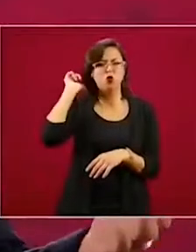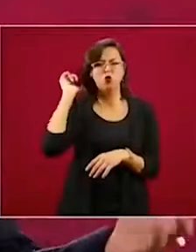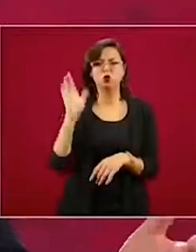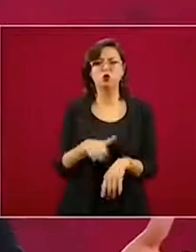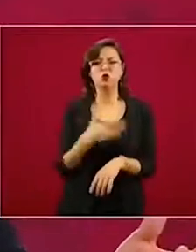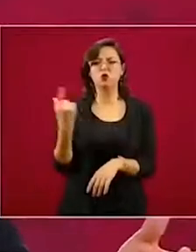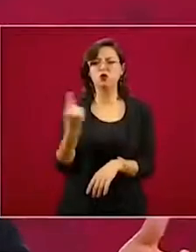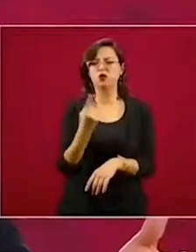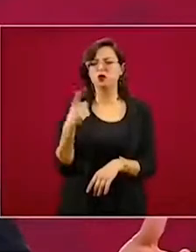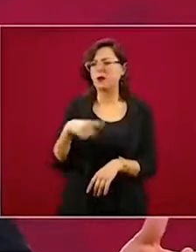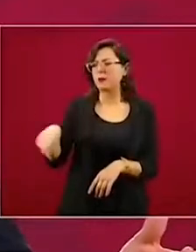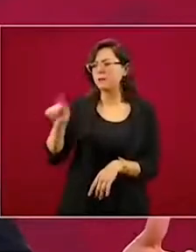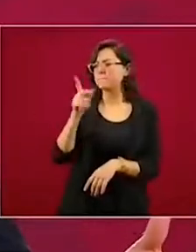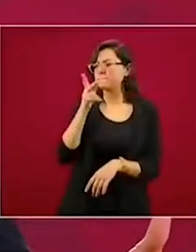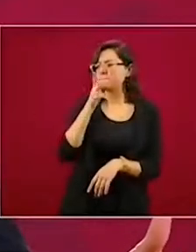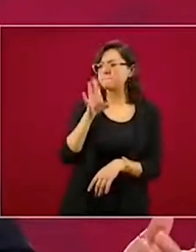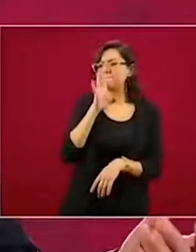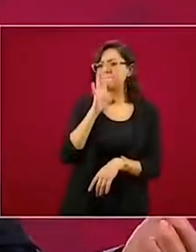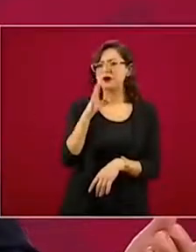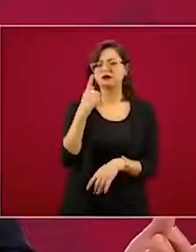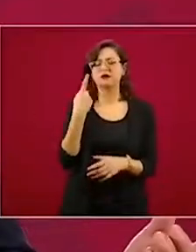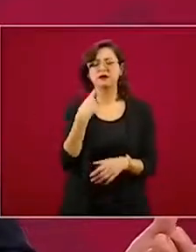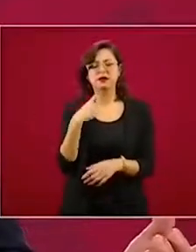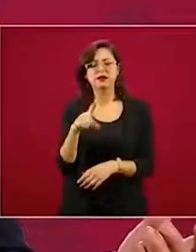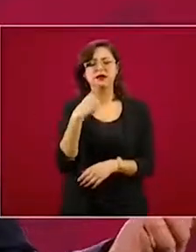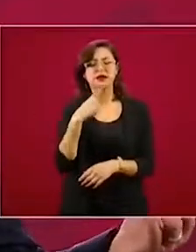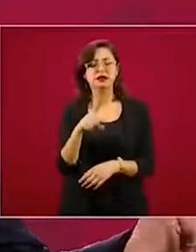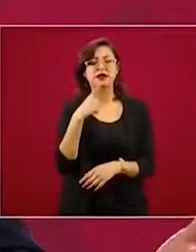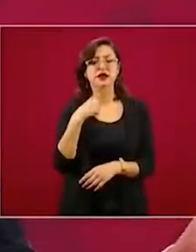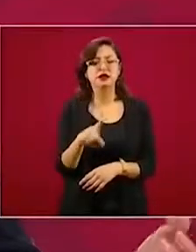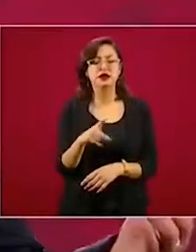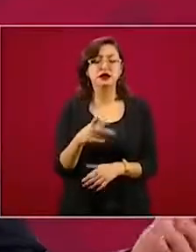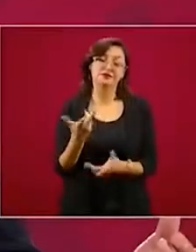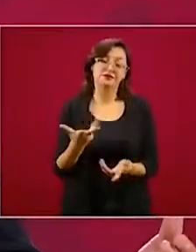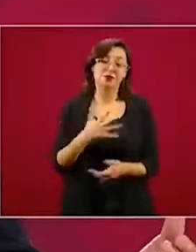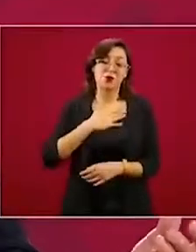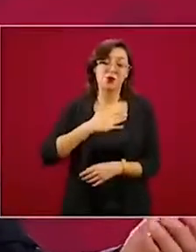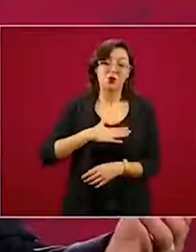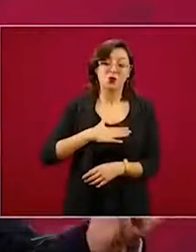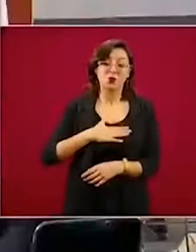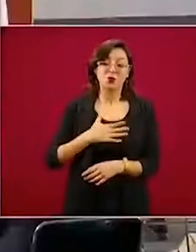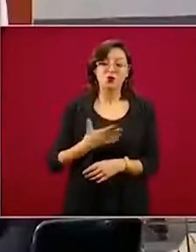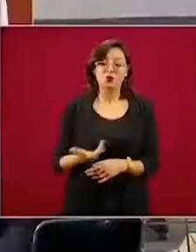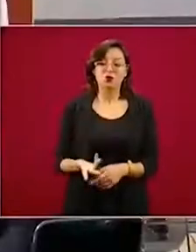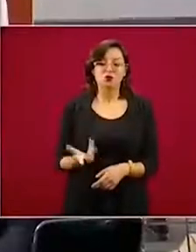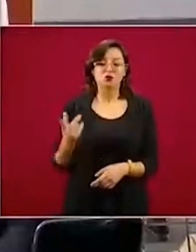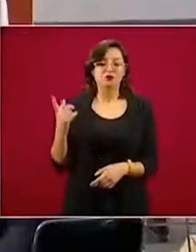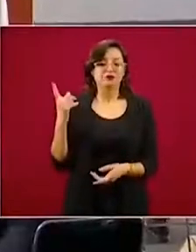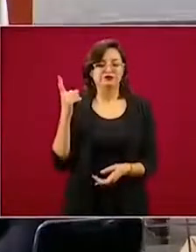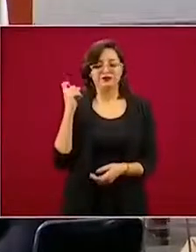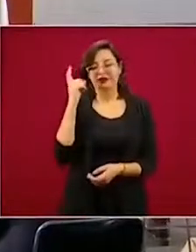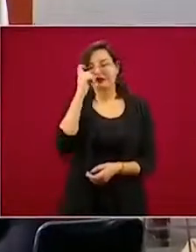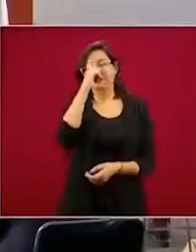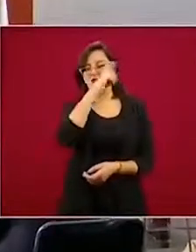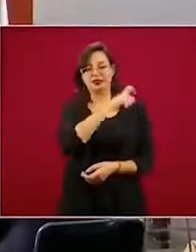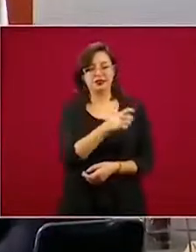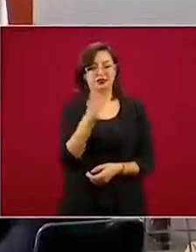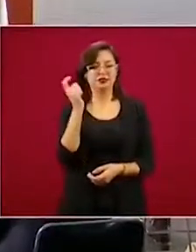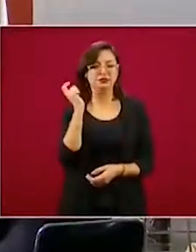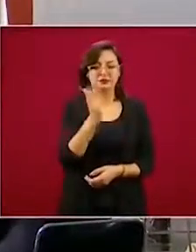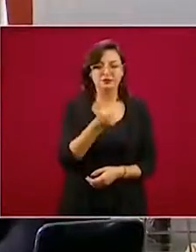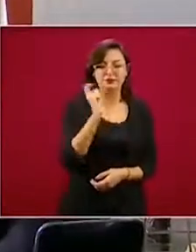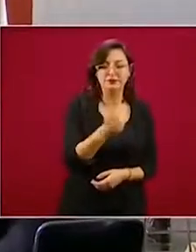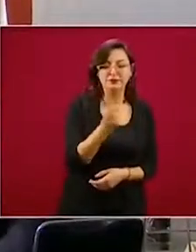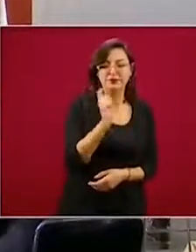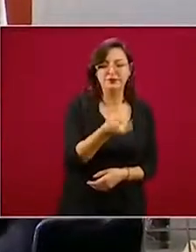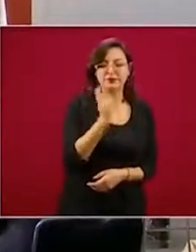se están quejando los padres de familia, con justa razón, es la dificultad de pagar las colegiaturas